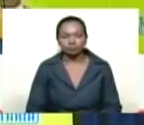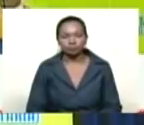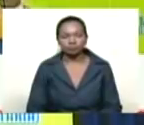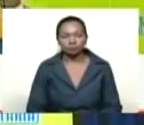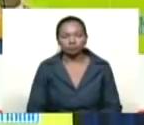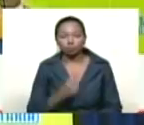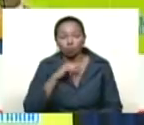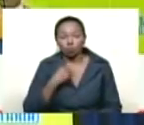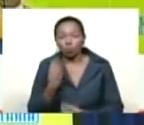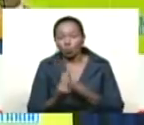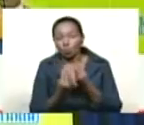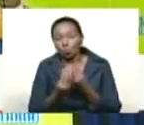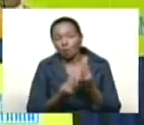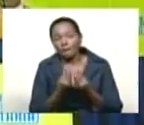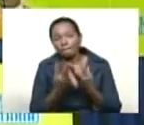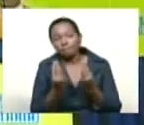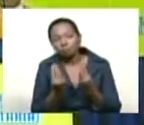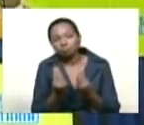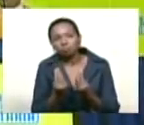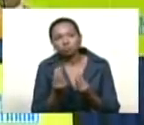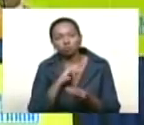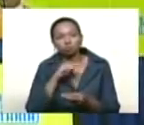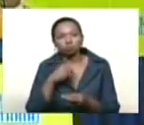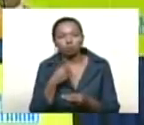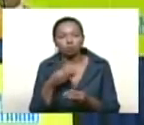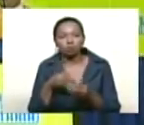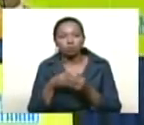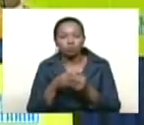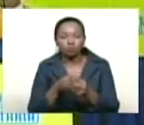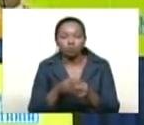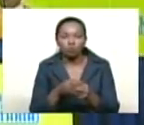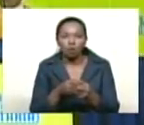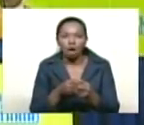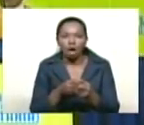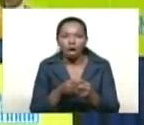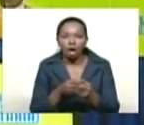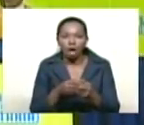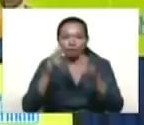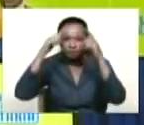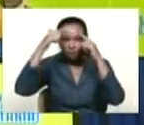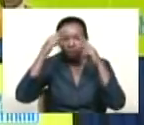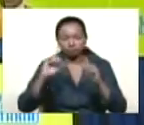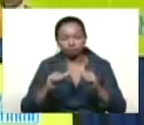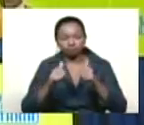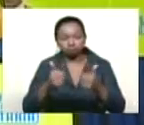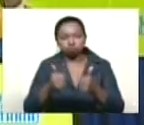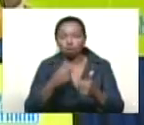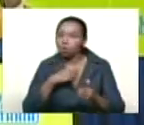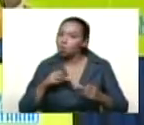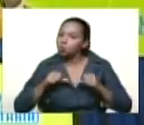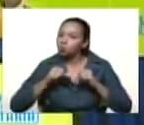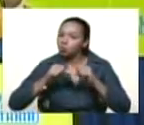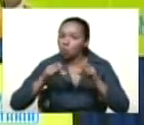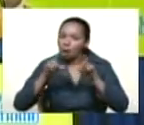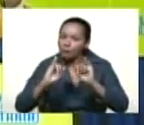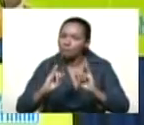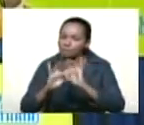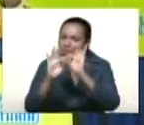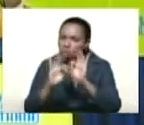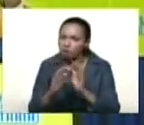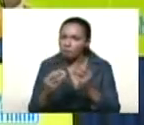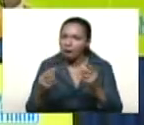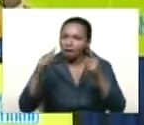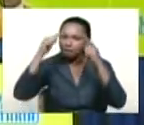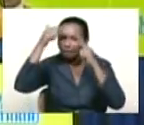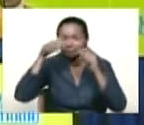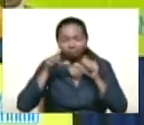Hemos hecho mucho. Nuestro comandante Chávez echó las bases. Y yo sigo el legado de Chávez de manera leal, al pie de la